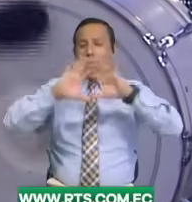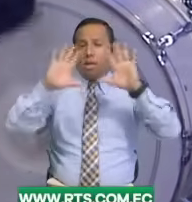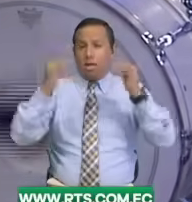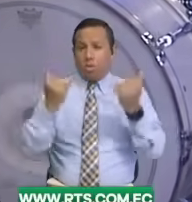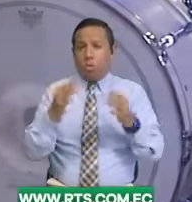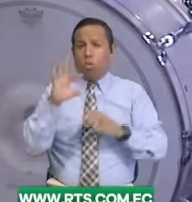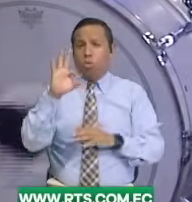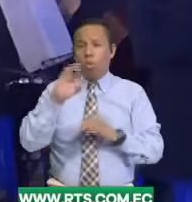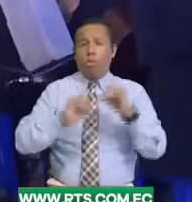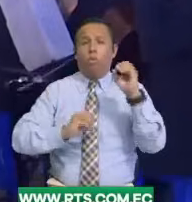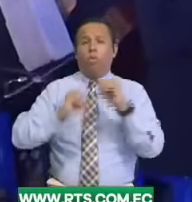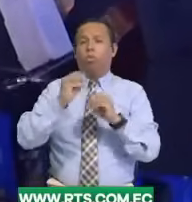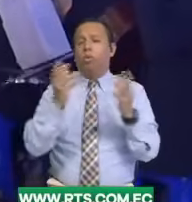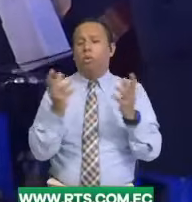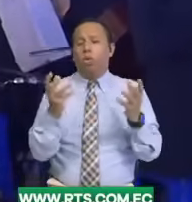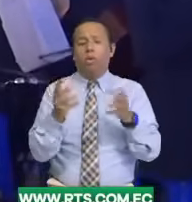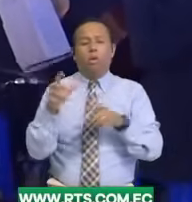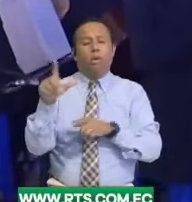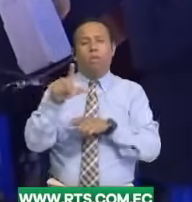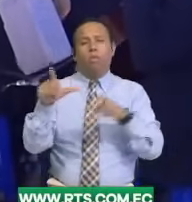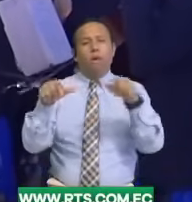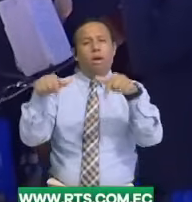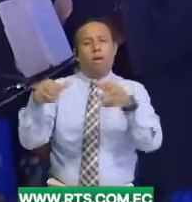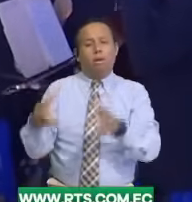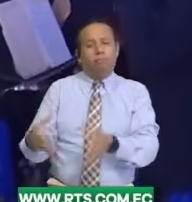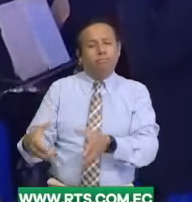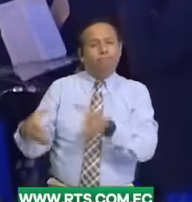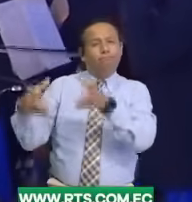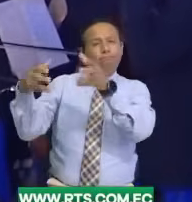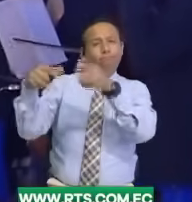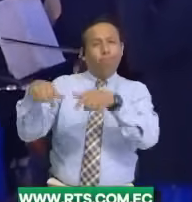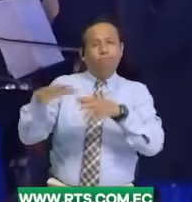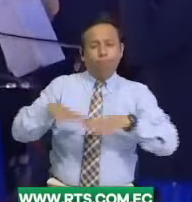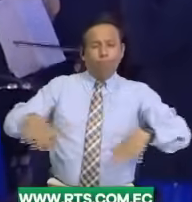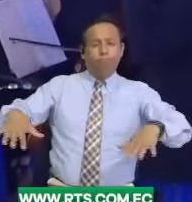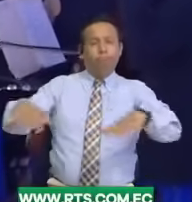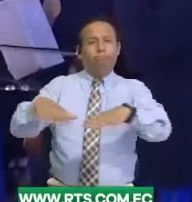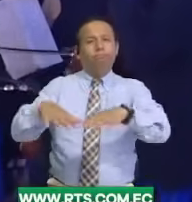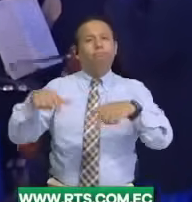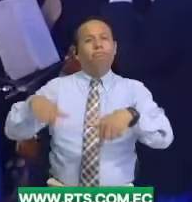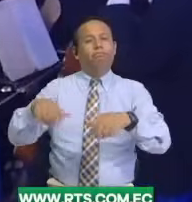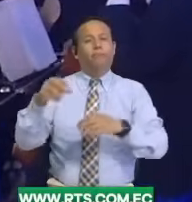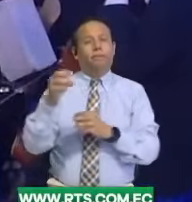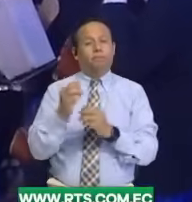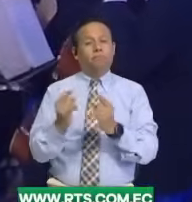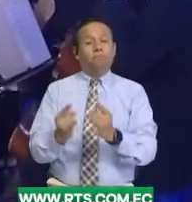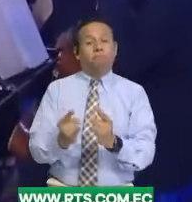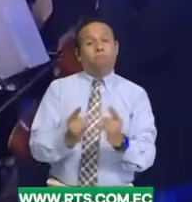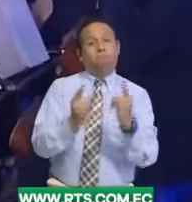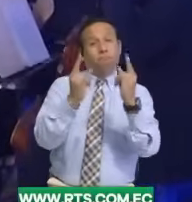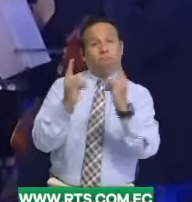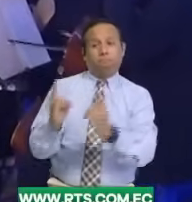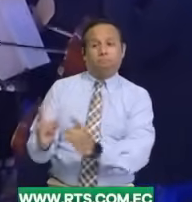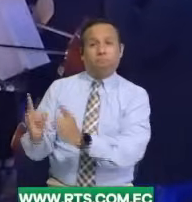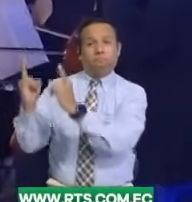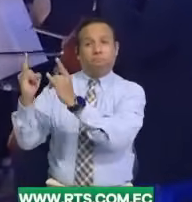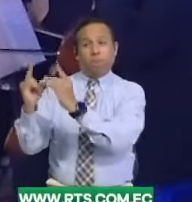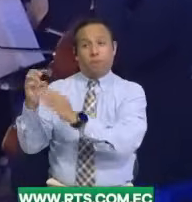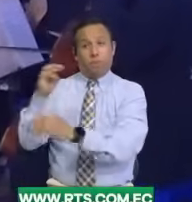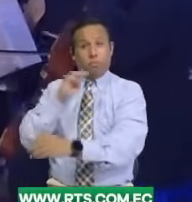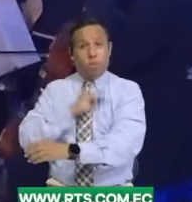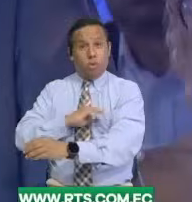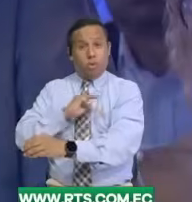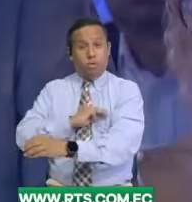9 de octubre en el Monumento La Fragua de Vulcano, ubicado en la Plaza de la Administración entre el municipio de la Urbe Porteña y la Gobernación